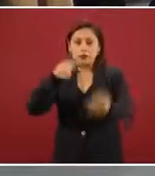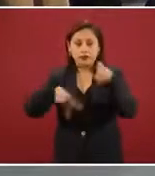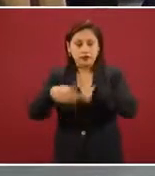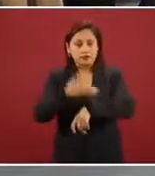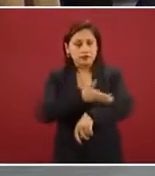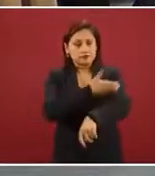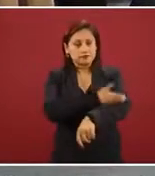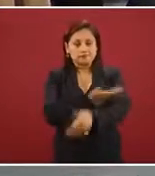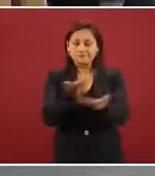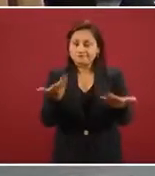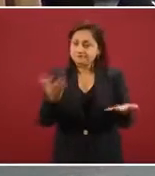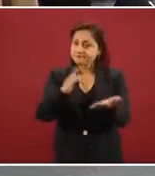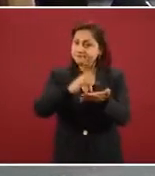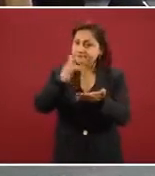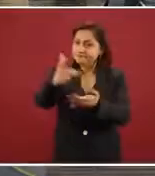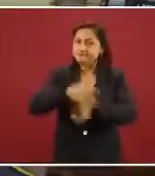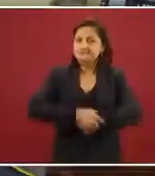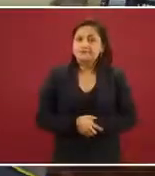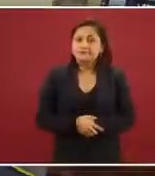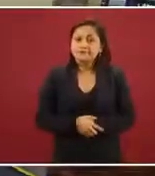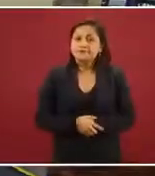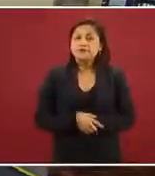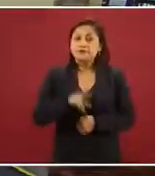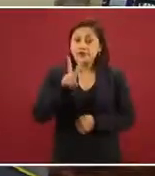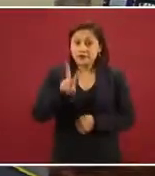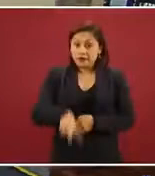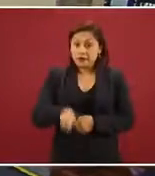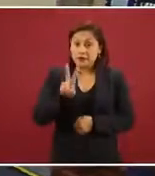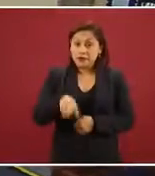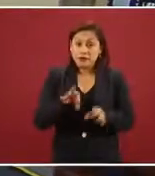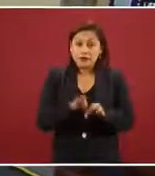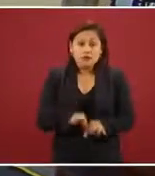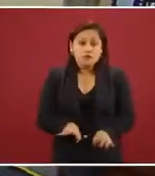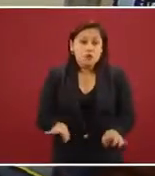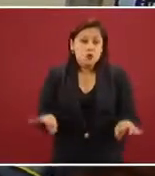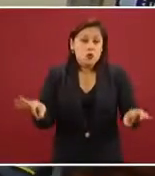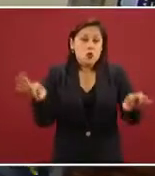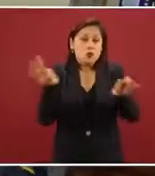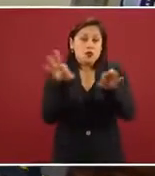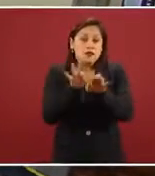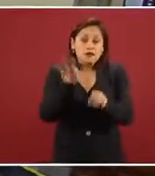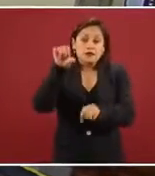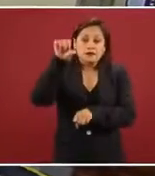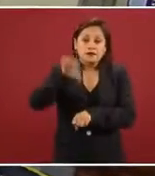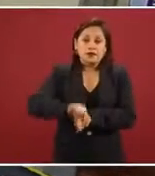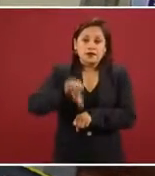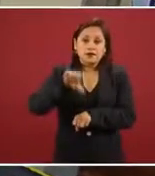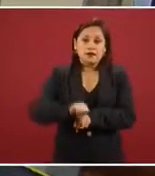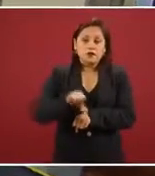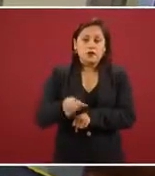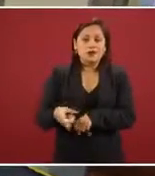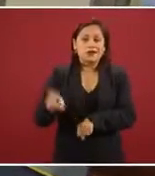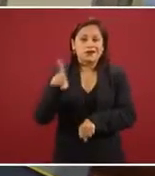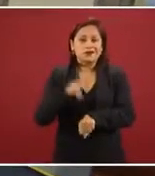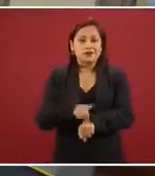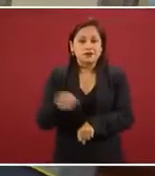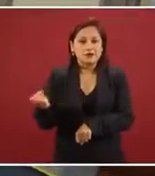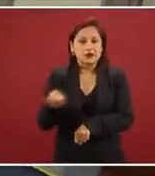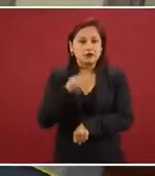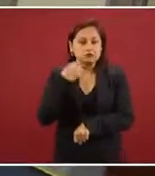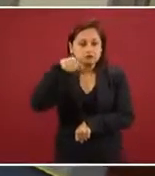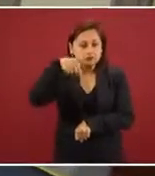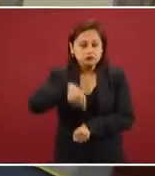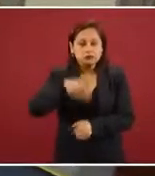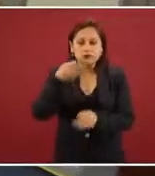es muy importante decía este acto porque tenemos que